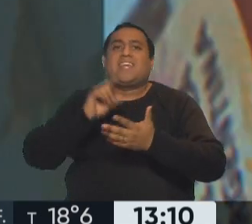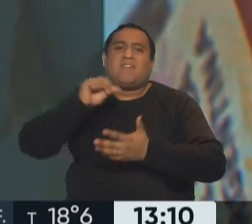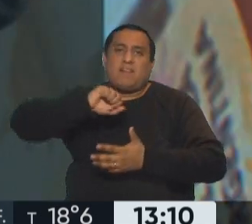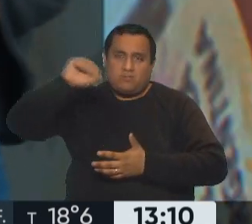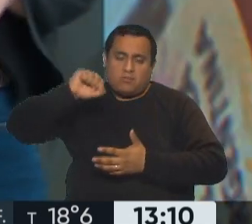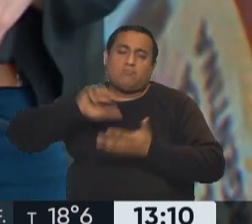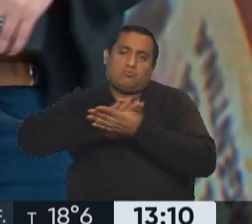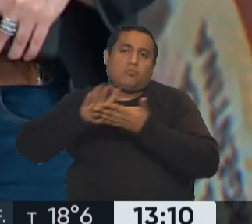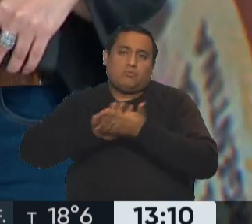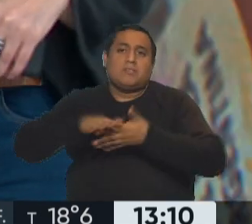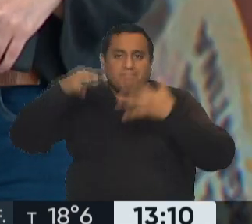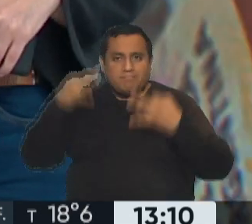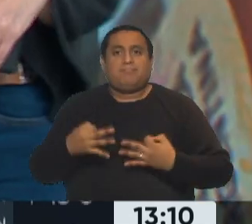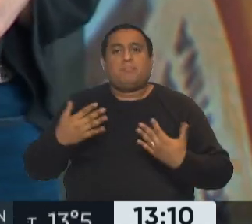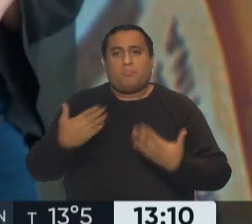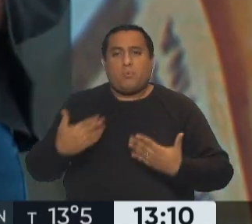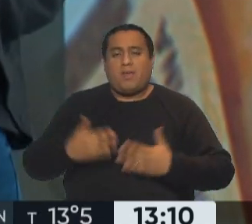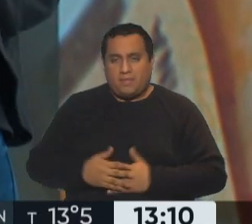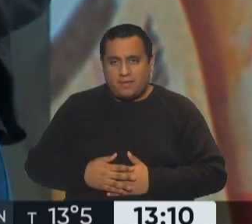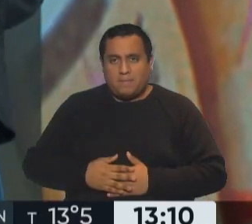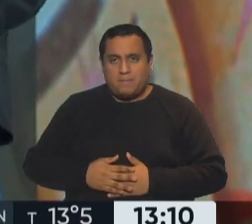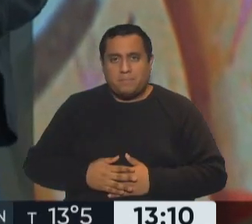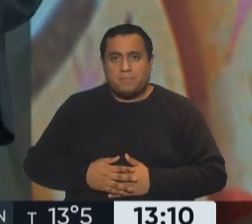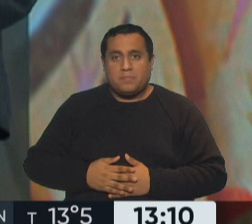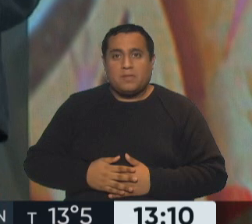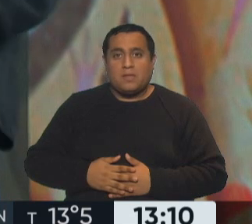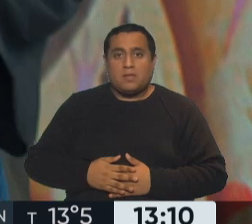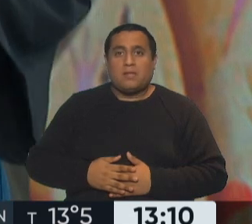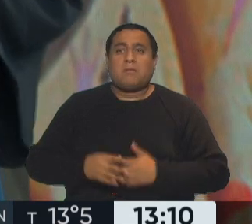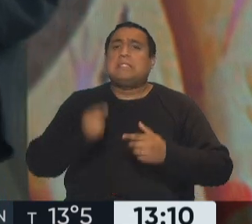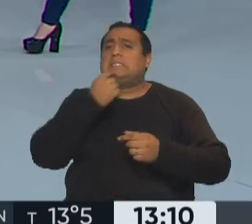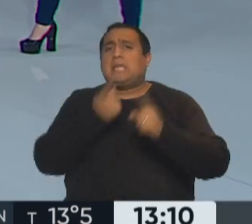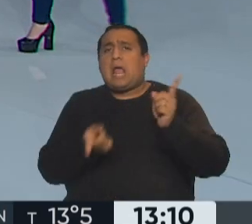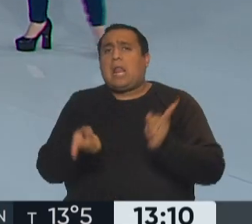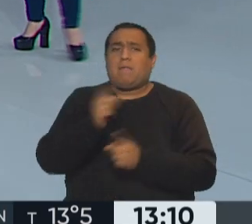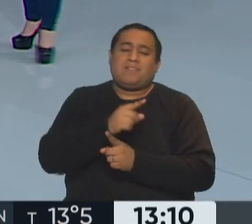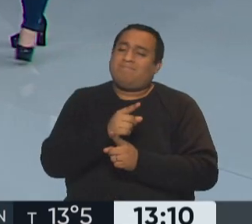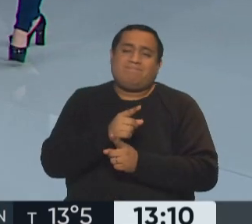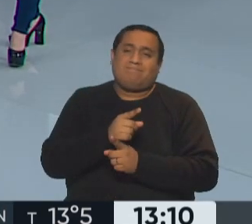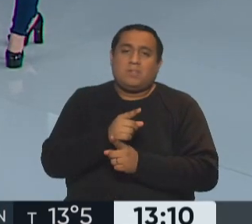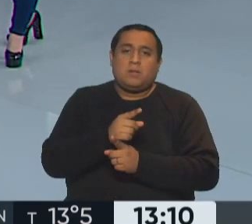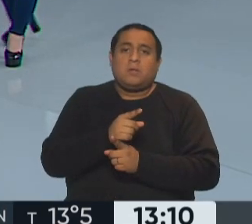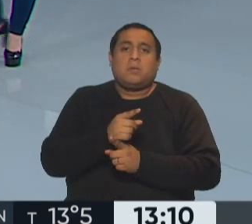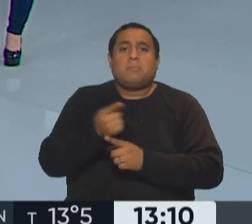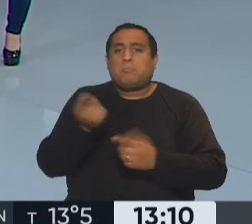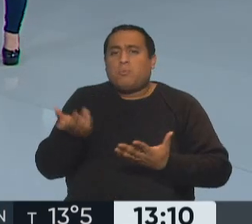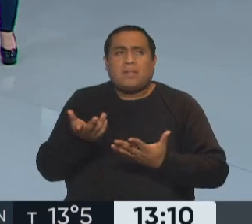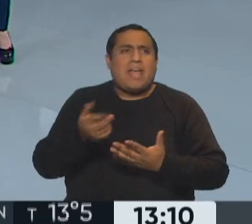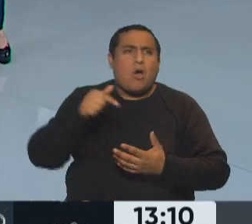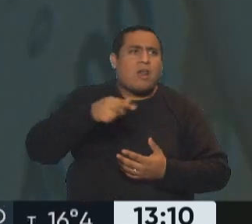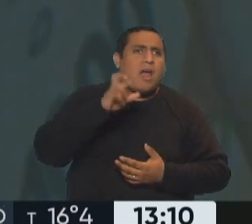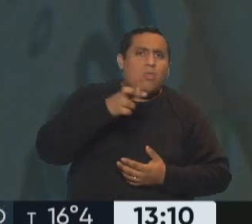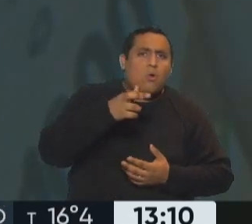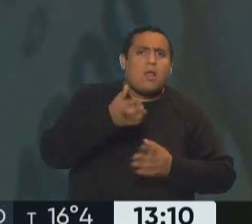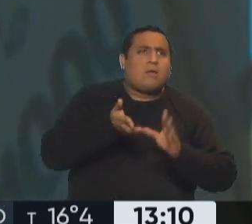más decisión el problema de la inflación, que en este contexto de incertidumbre, porque el tipo de cambio oficial no se está